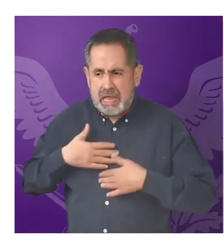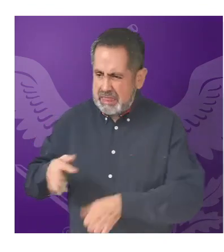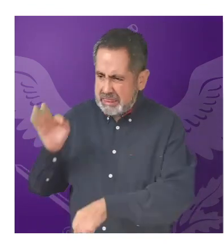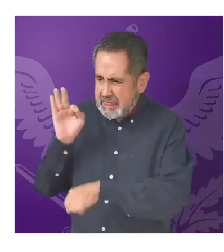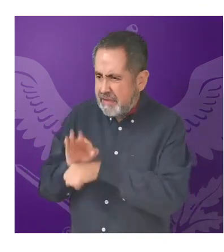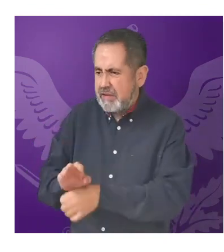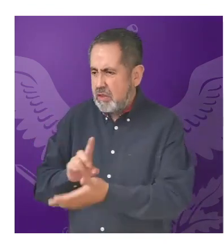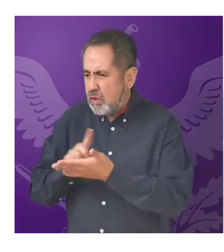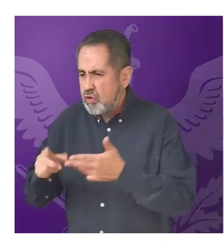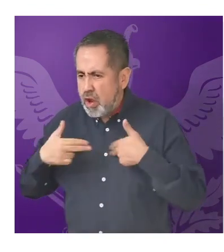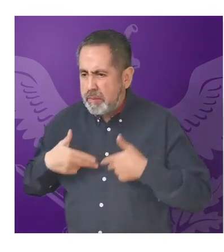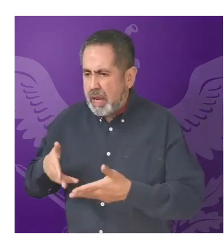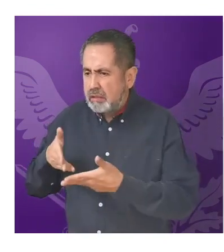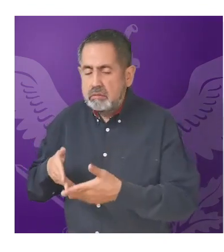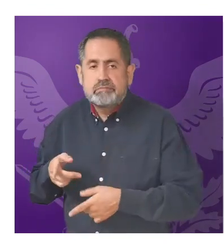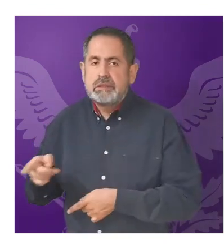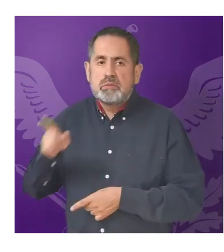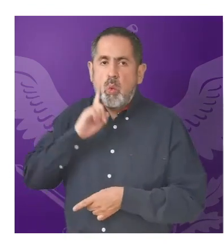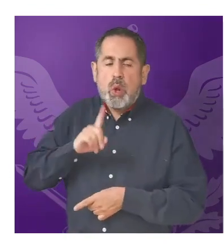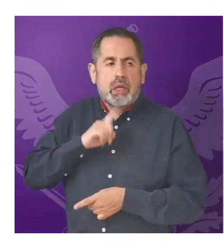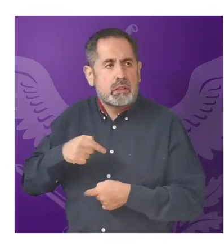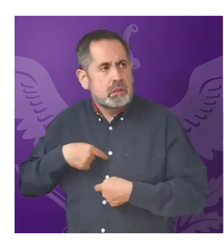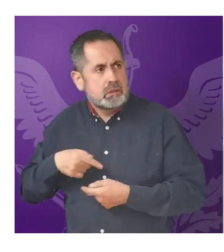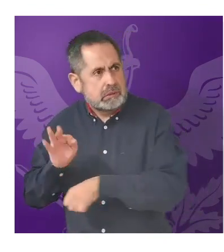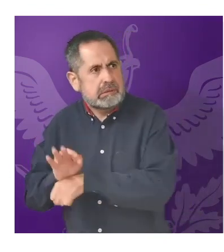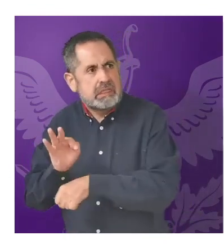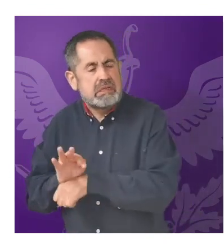para defender derechos humanos en nuestro país.